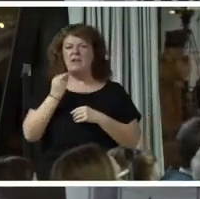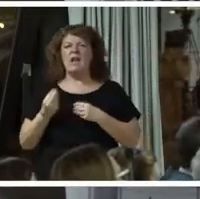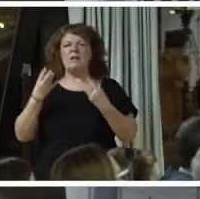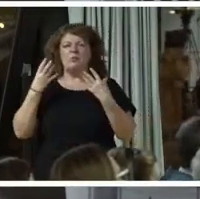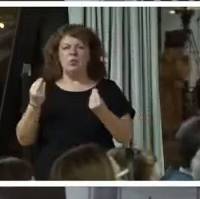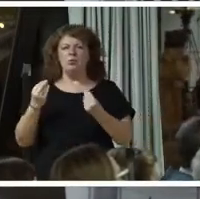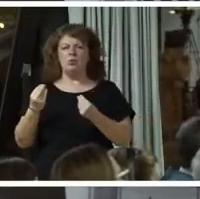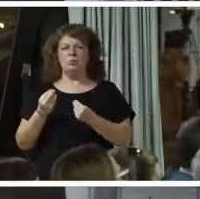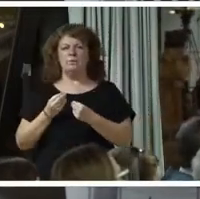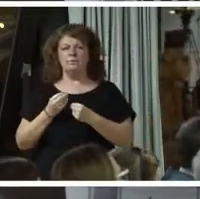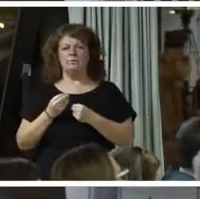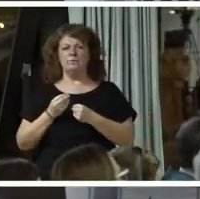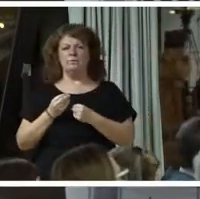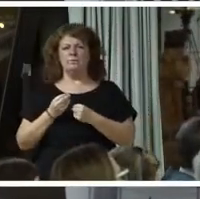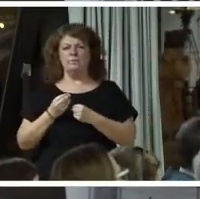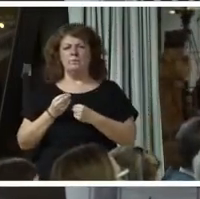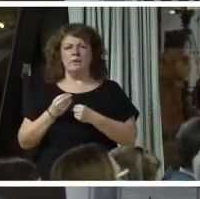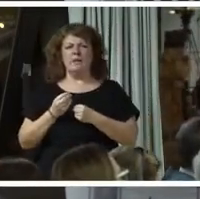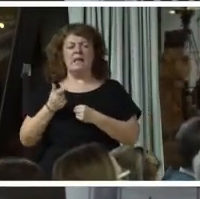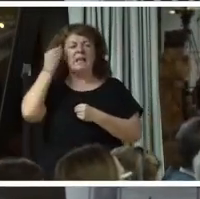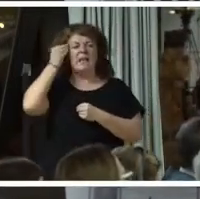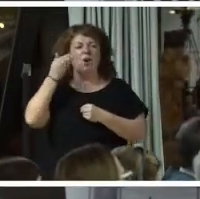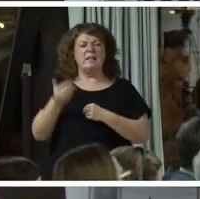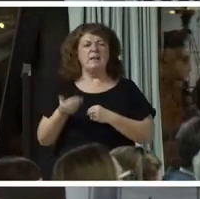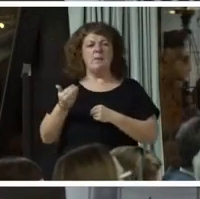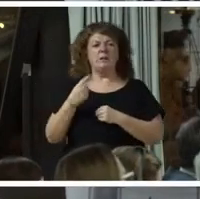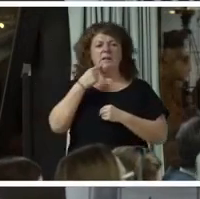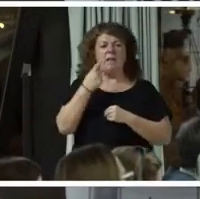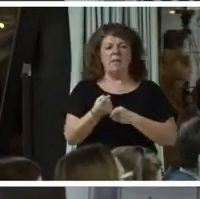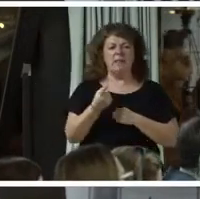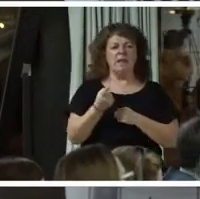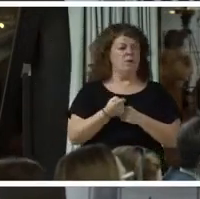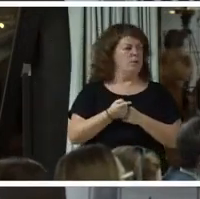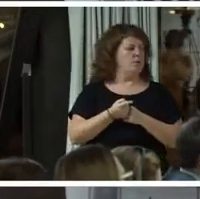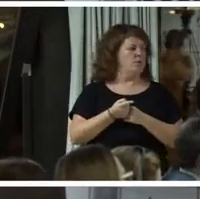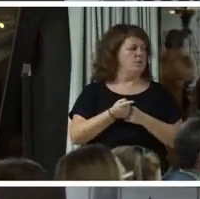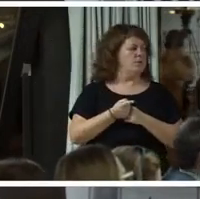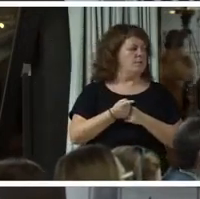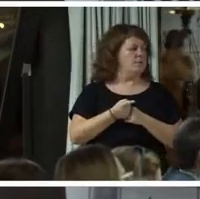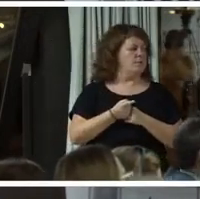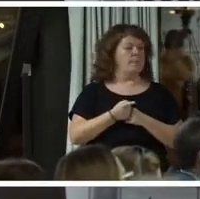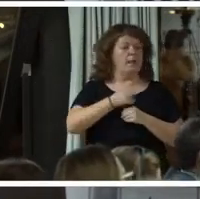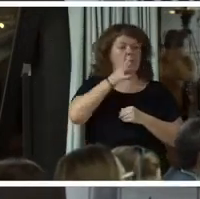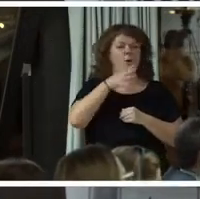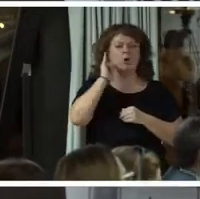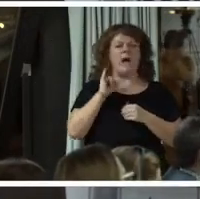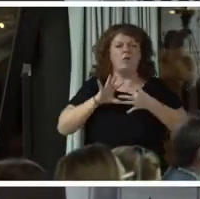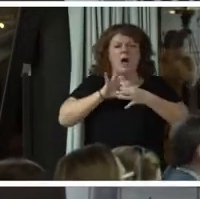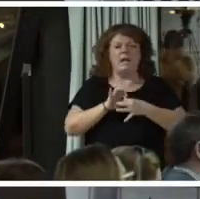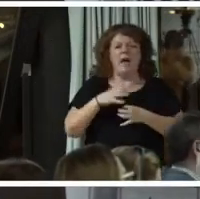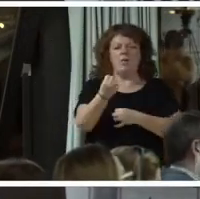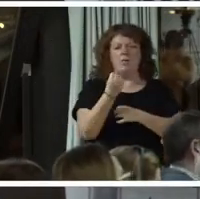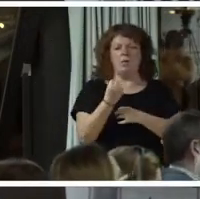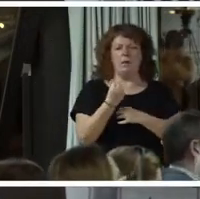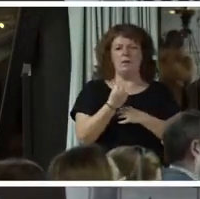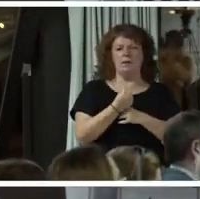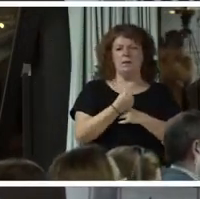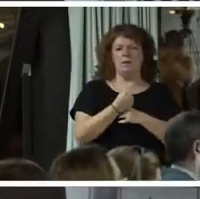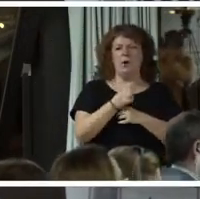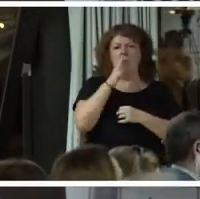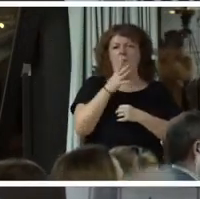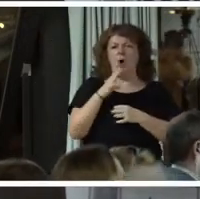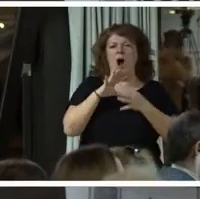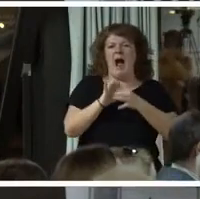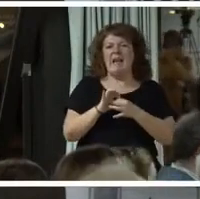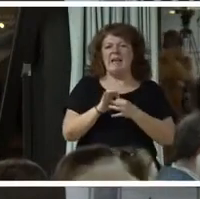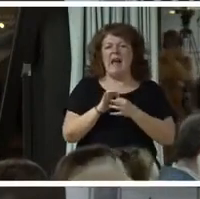mucho no se ha mencionado Pero creo que es importante decirlo precisamente porque tienen un Aliado muy poderoso porque son